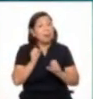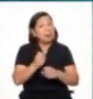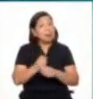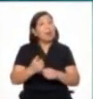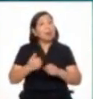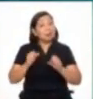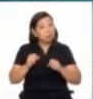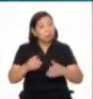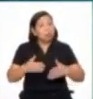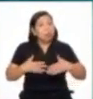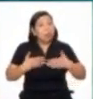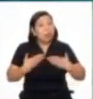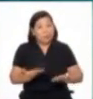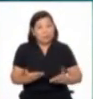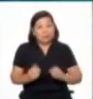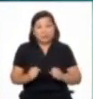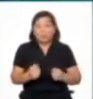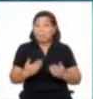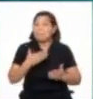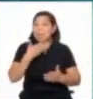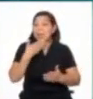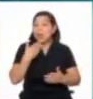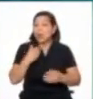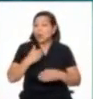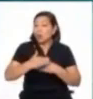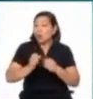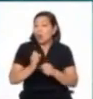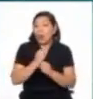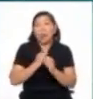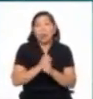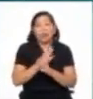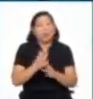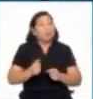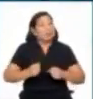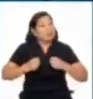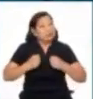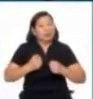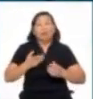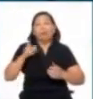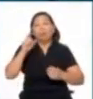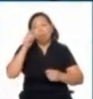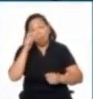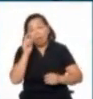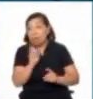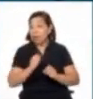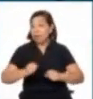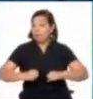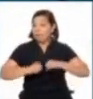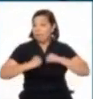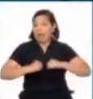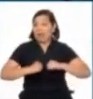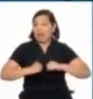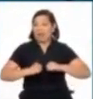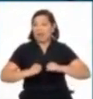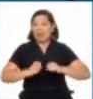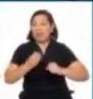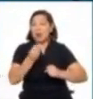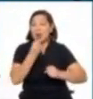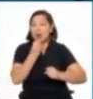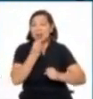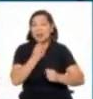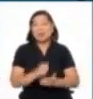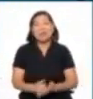la capacidad de poder estar óptimos durante todo el día. Y rendir, sobre todo, para que nuestros chicos rindan con buena